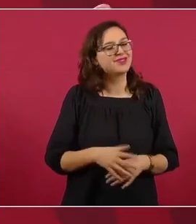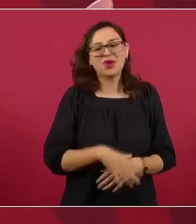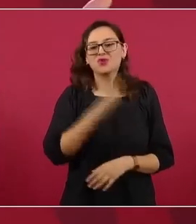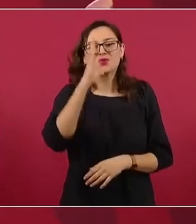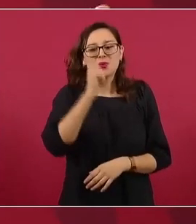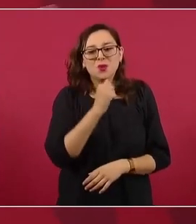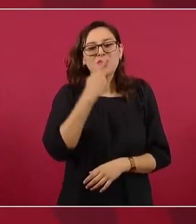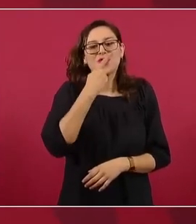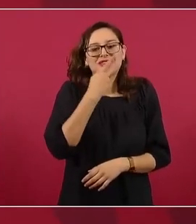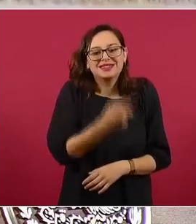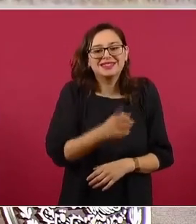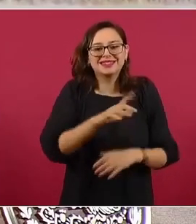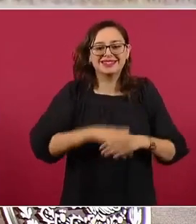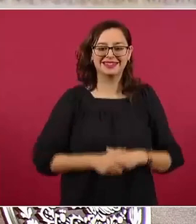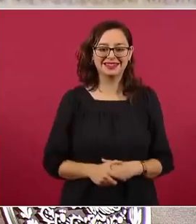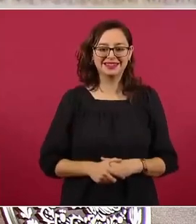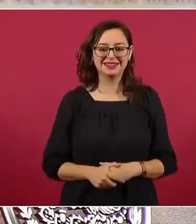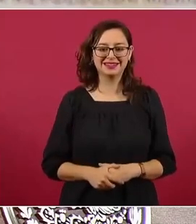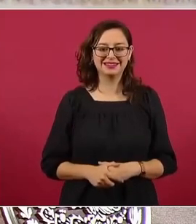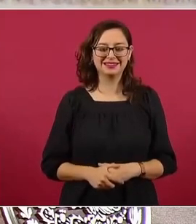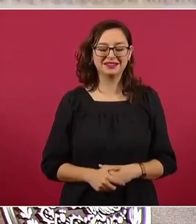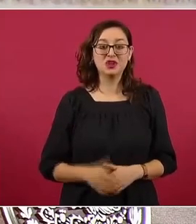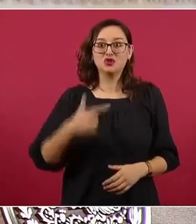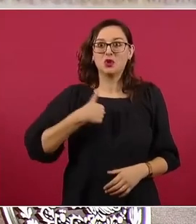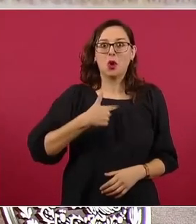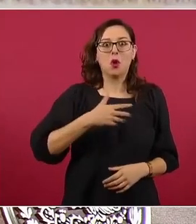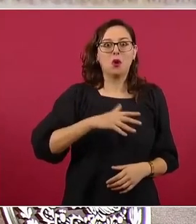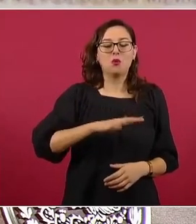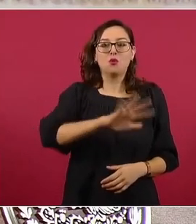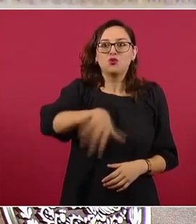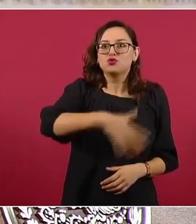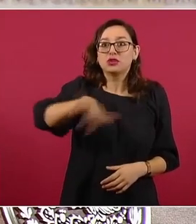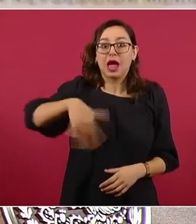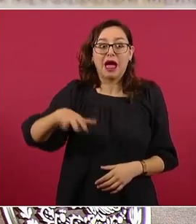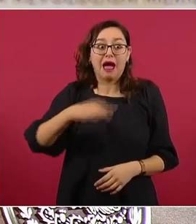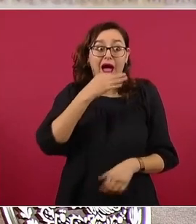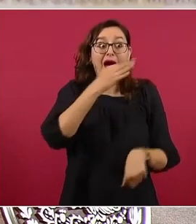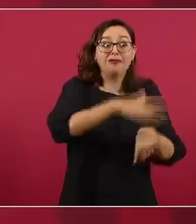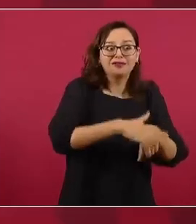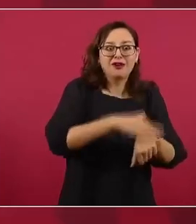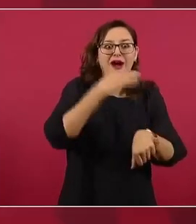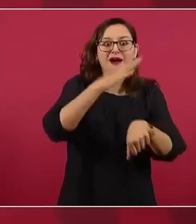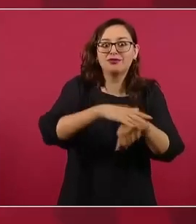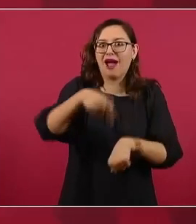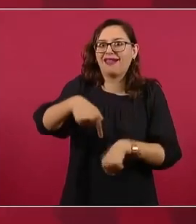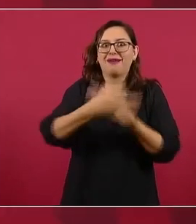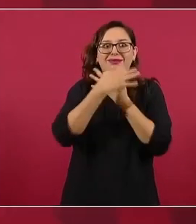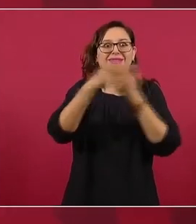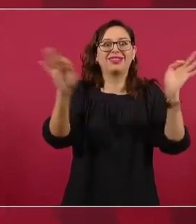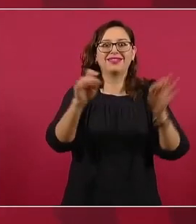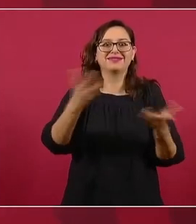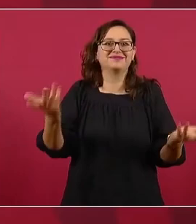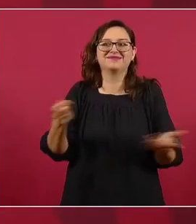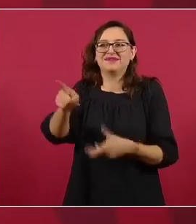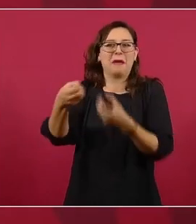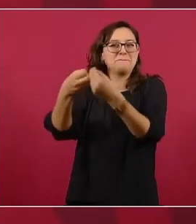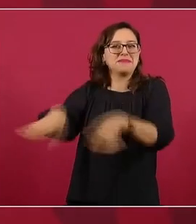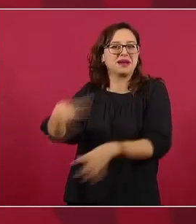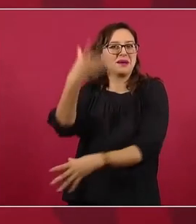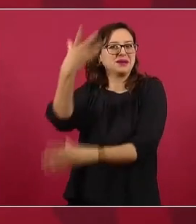porque entonces ya no la voy a poder obtener. Entonces, la mayor parte de las cosas